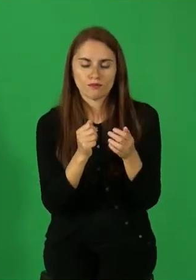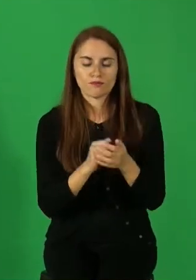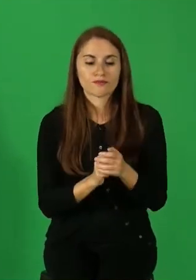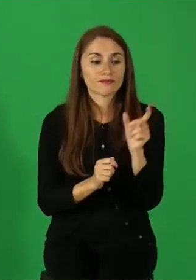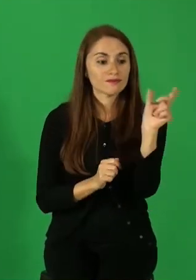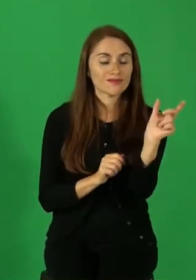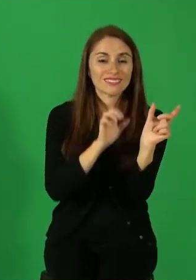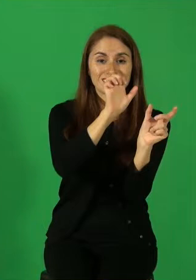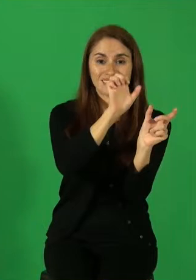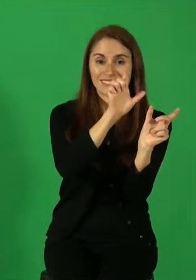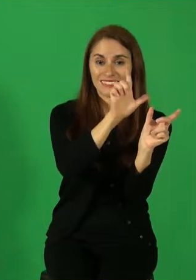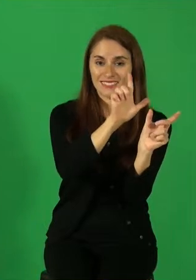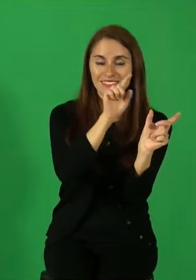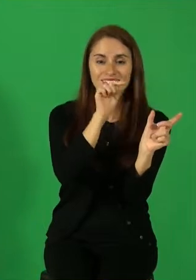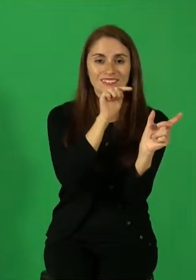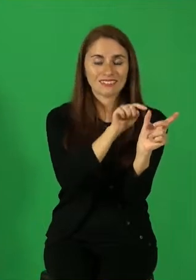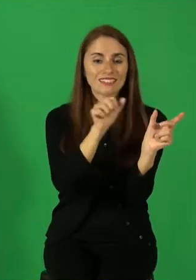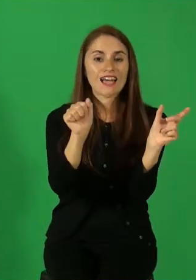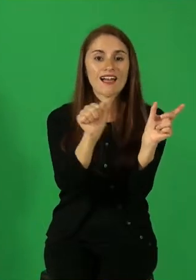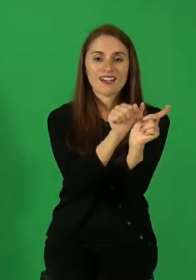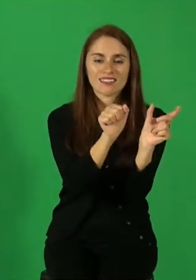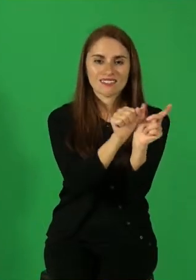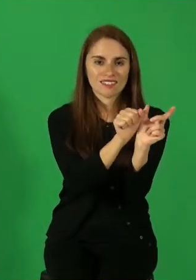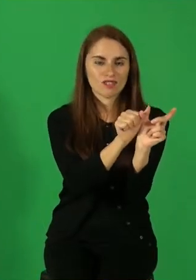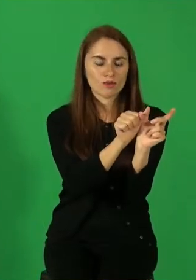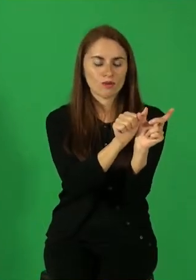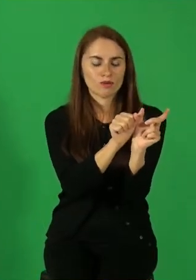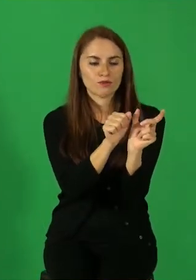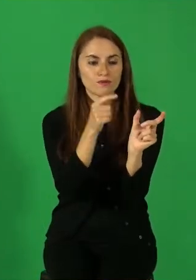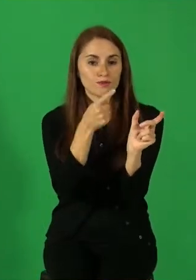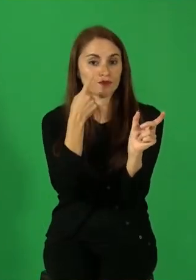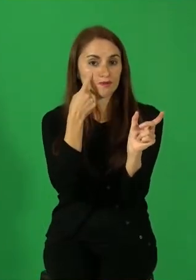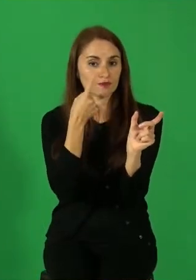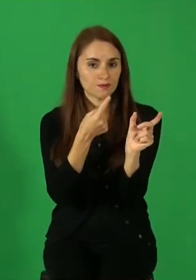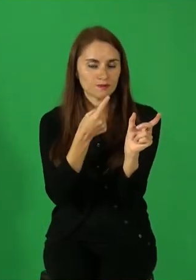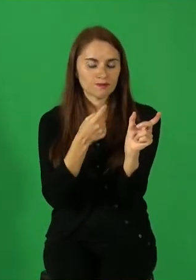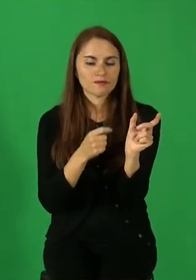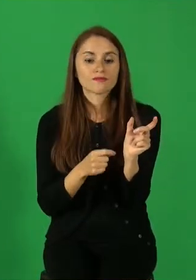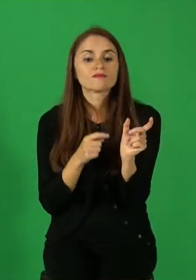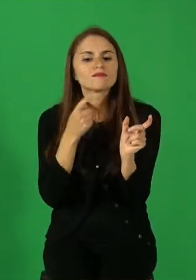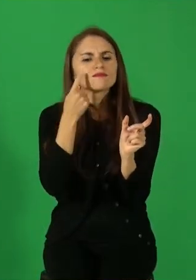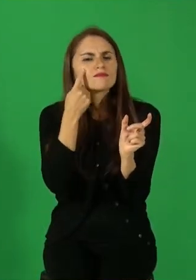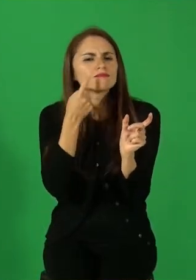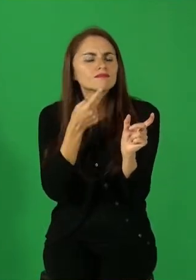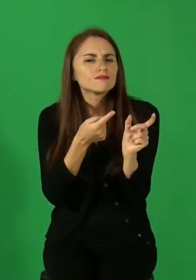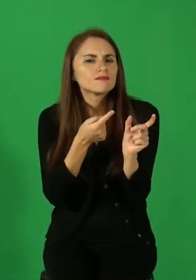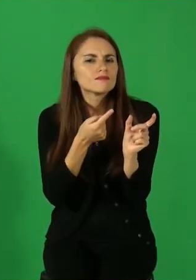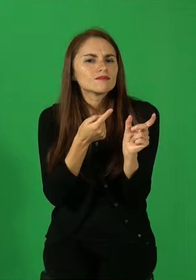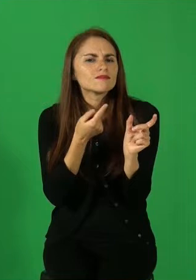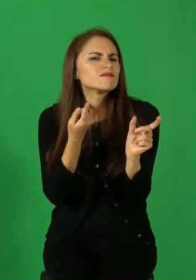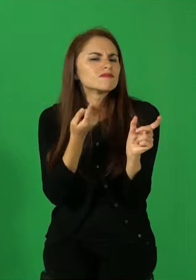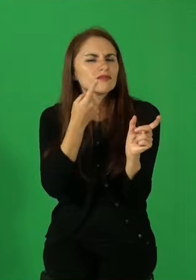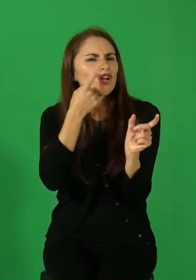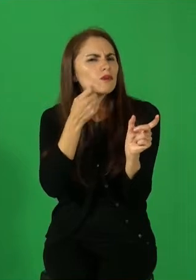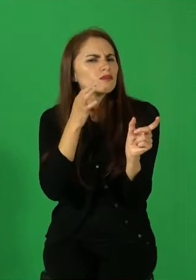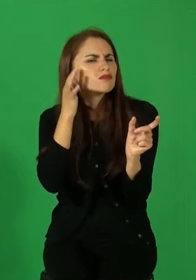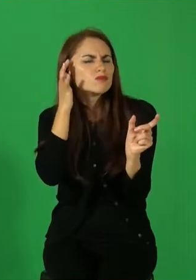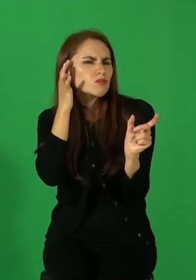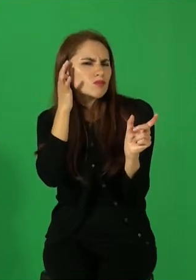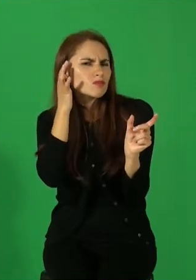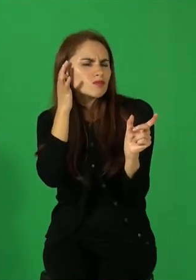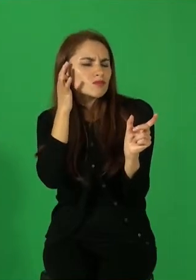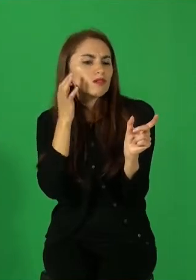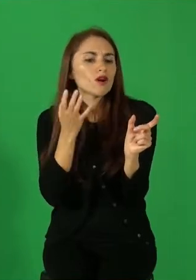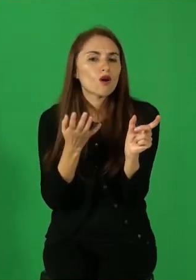Él es un artículo, ¿no es cierto? Muy bien. Y estamos hablando de un COVID o